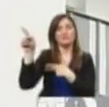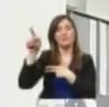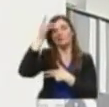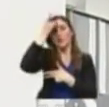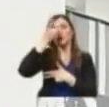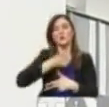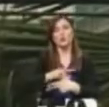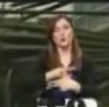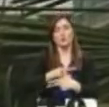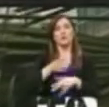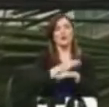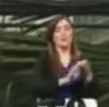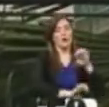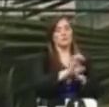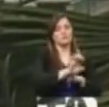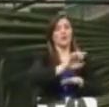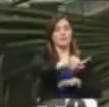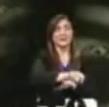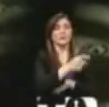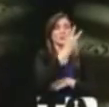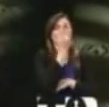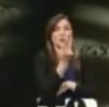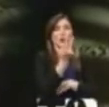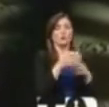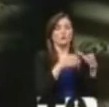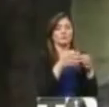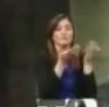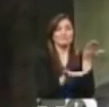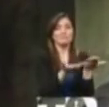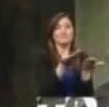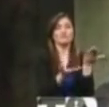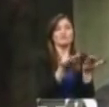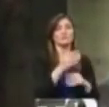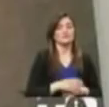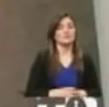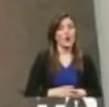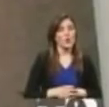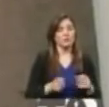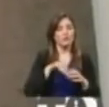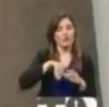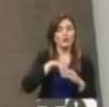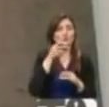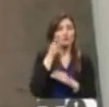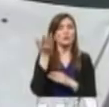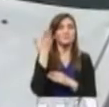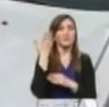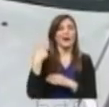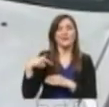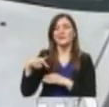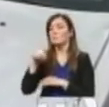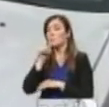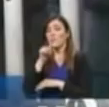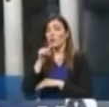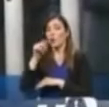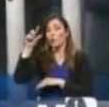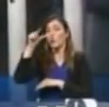del Estado tras una auditoría realizada a las cuentas de Gama TV, canal que ha manejado fondos públicos desde que fue